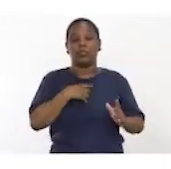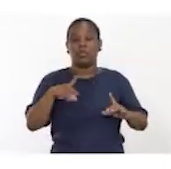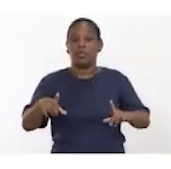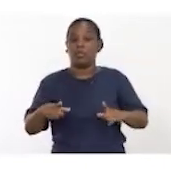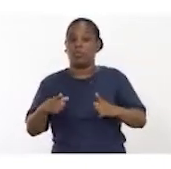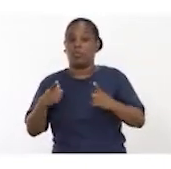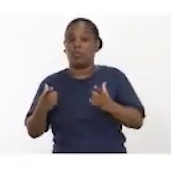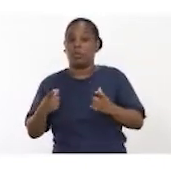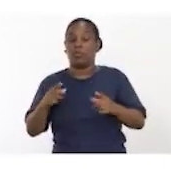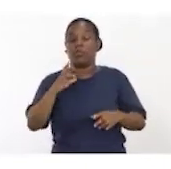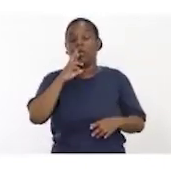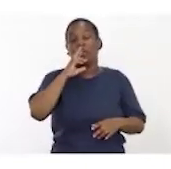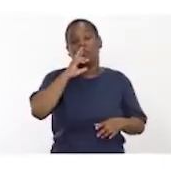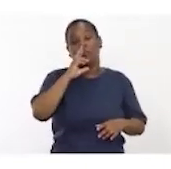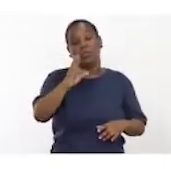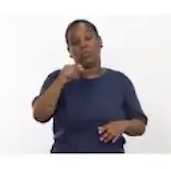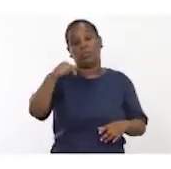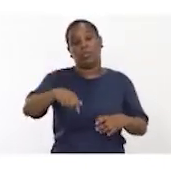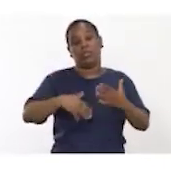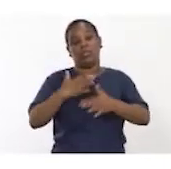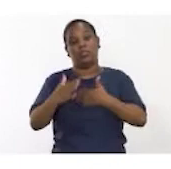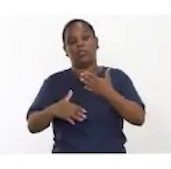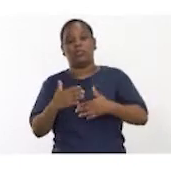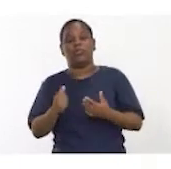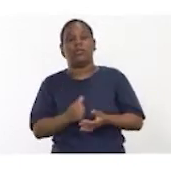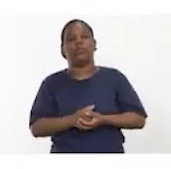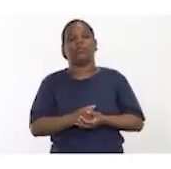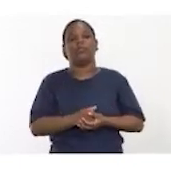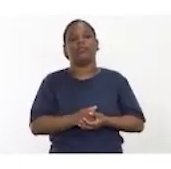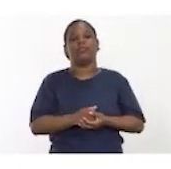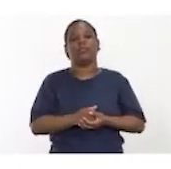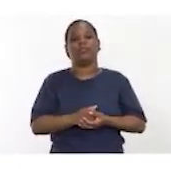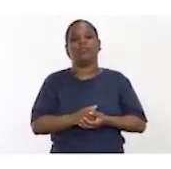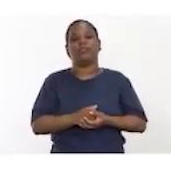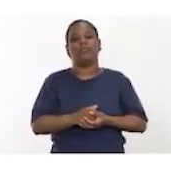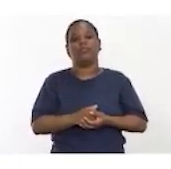resolver este problema.